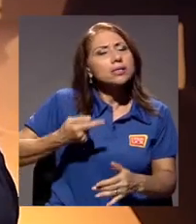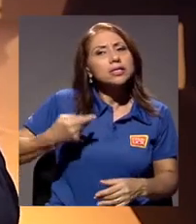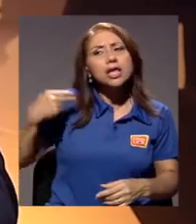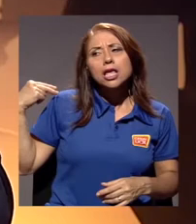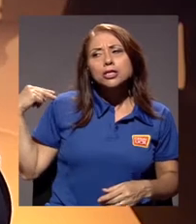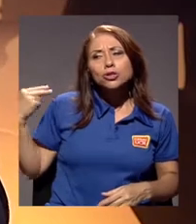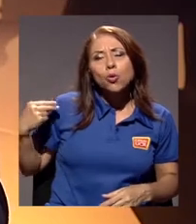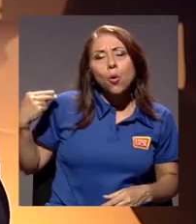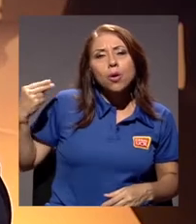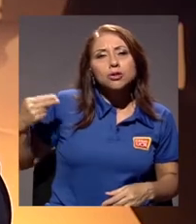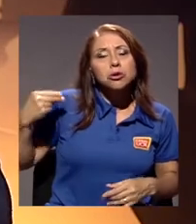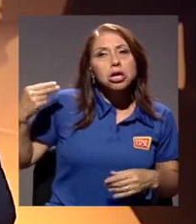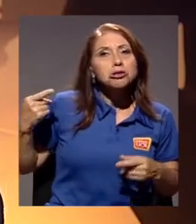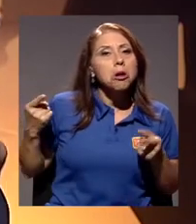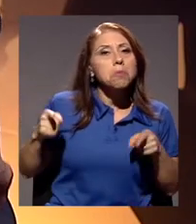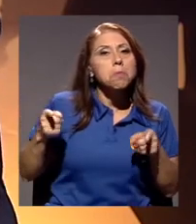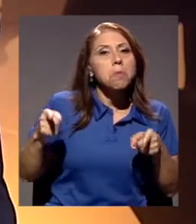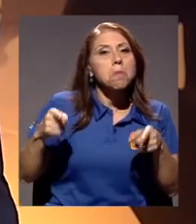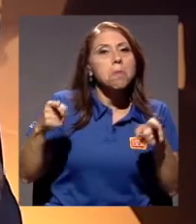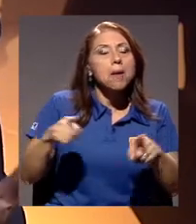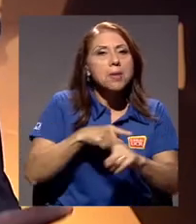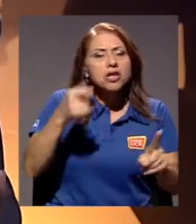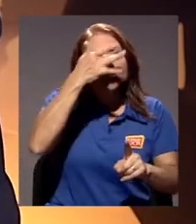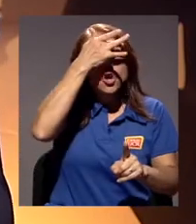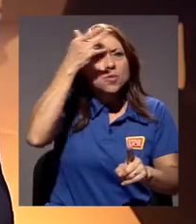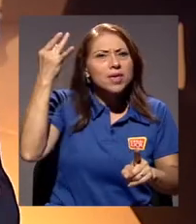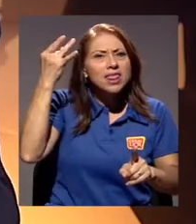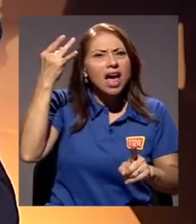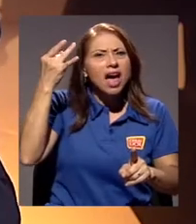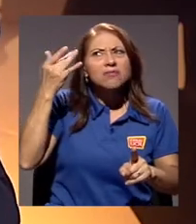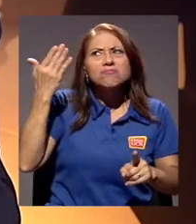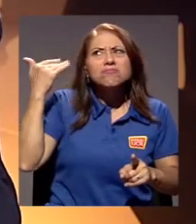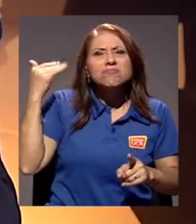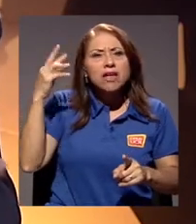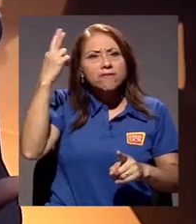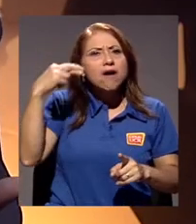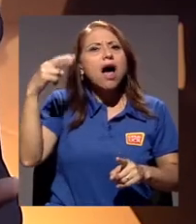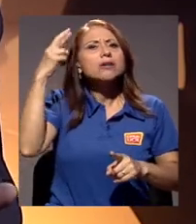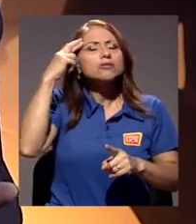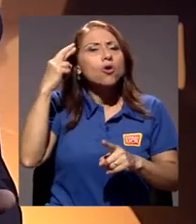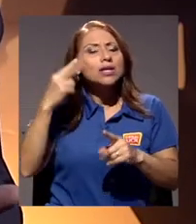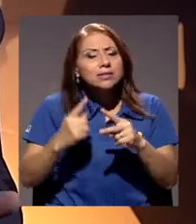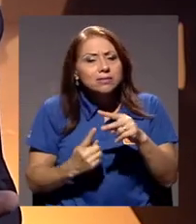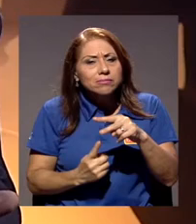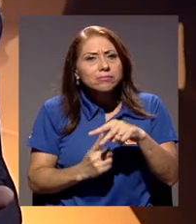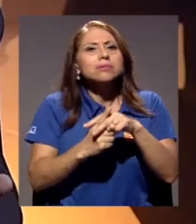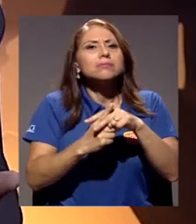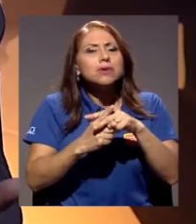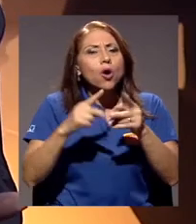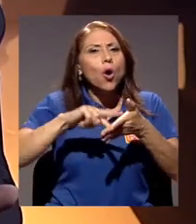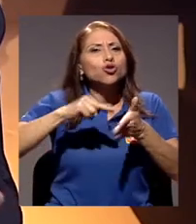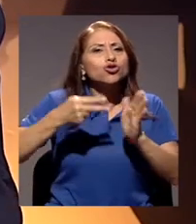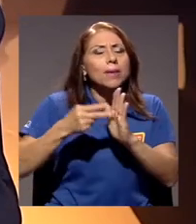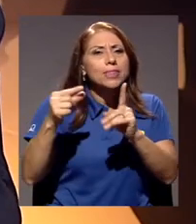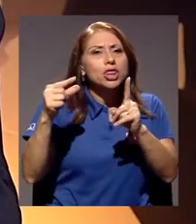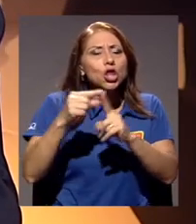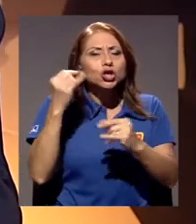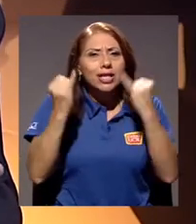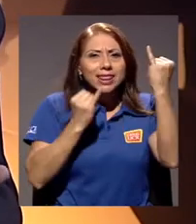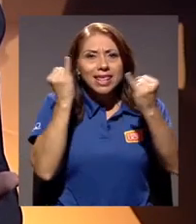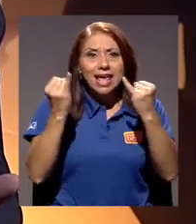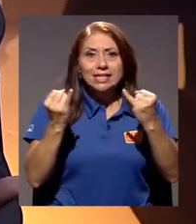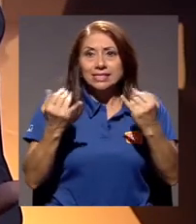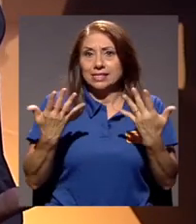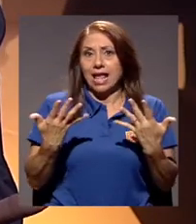se olvida la razón o las cuales surgen conceptos e ideas en realidad lo que está de moda dentro